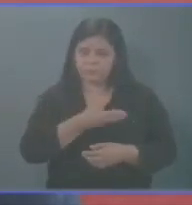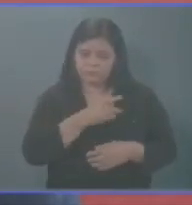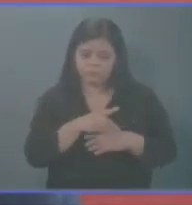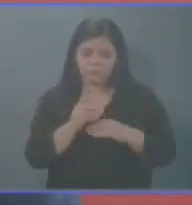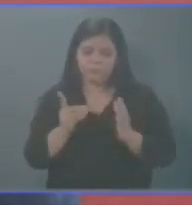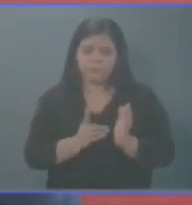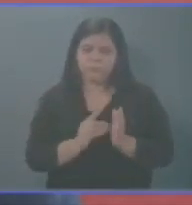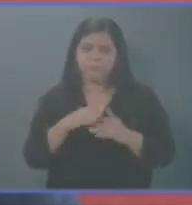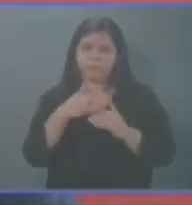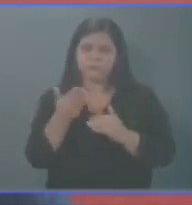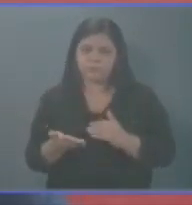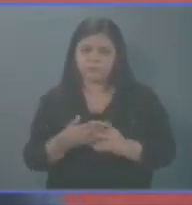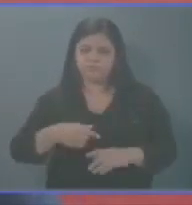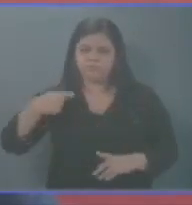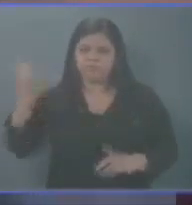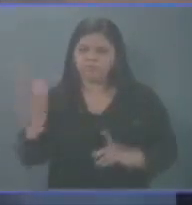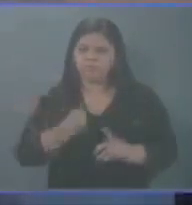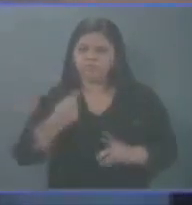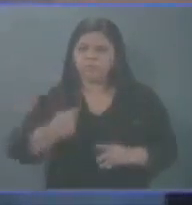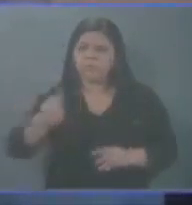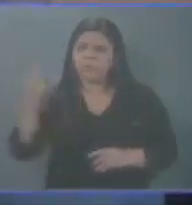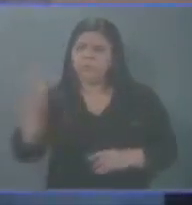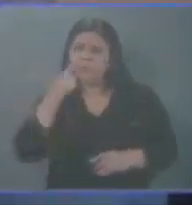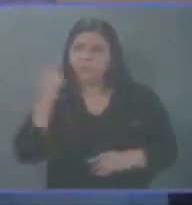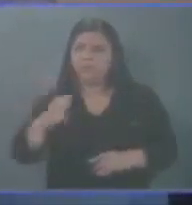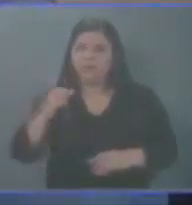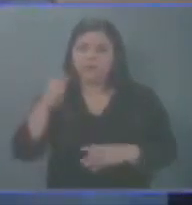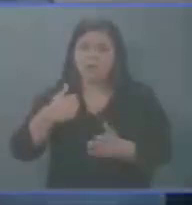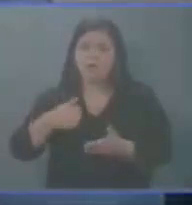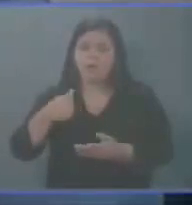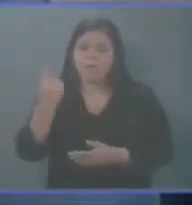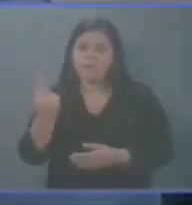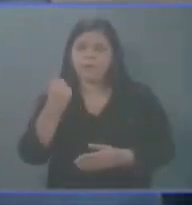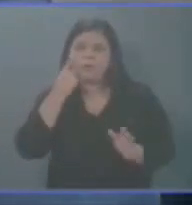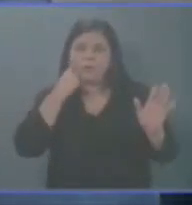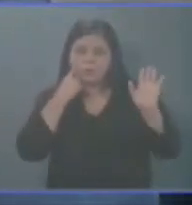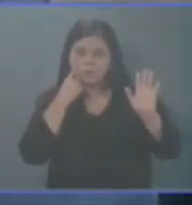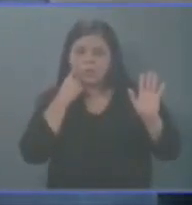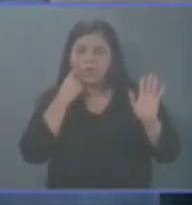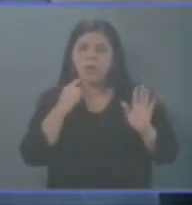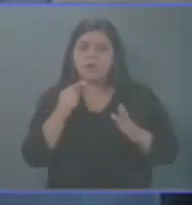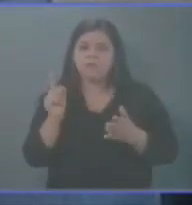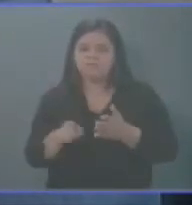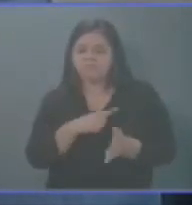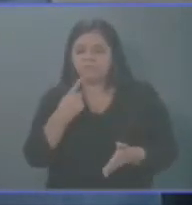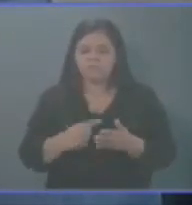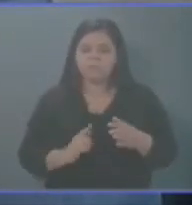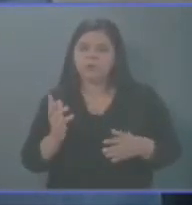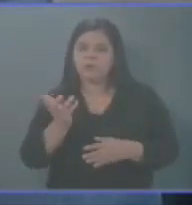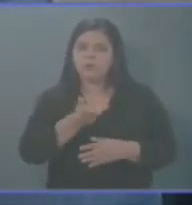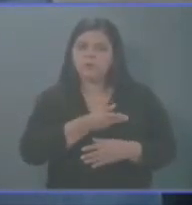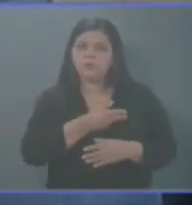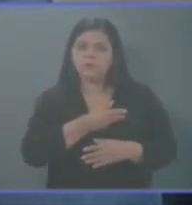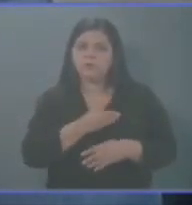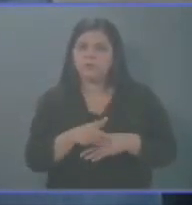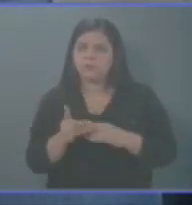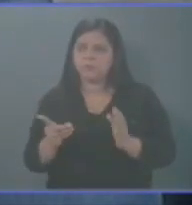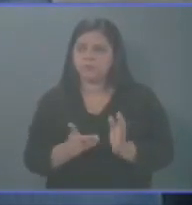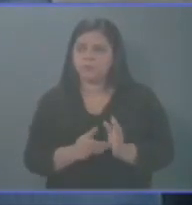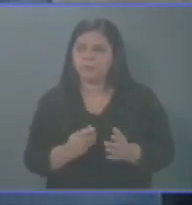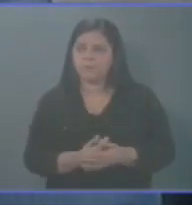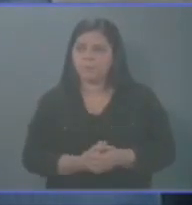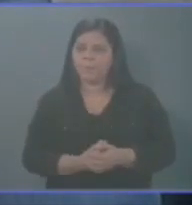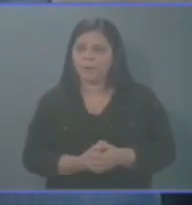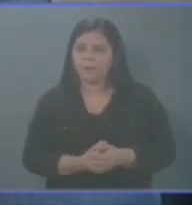oposición nos vayan a tirar criteriados para anular nuestro rol de opositores.